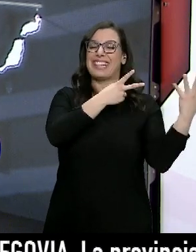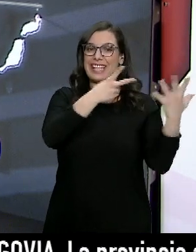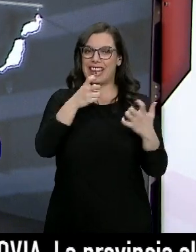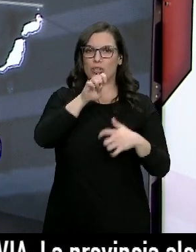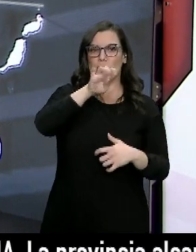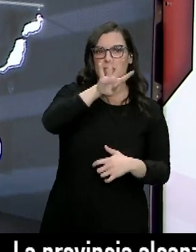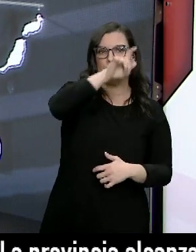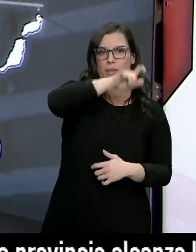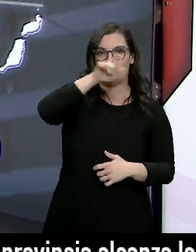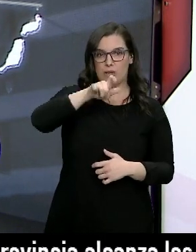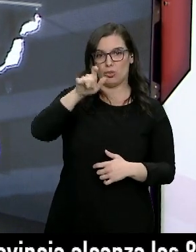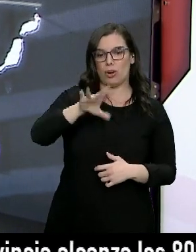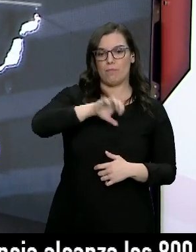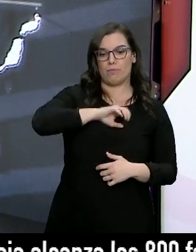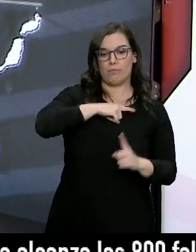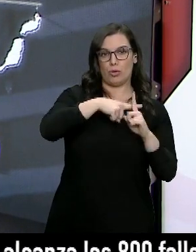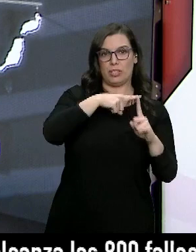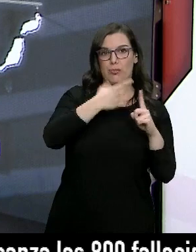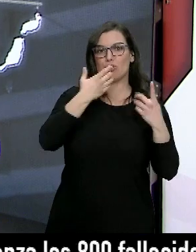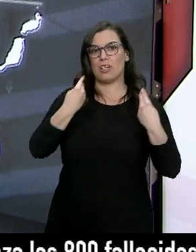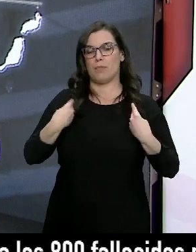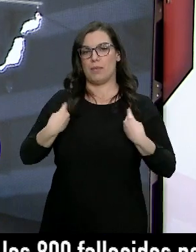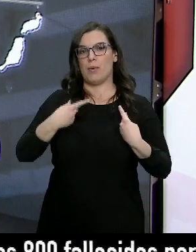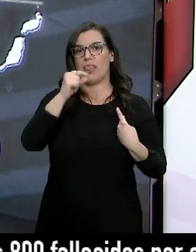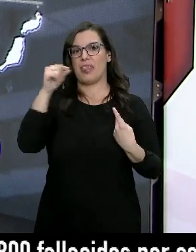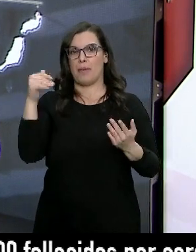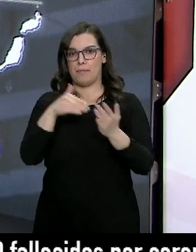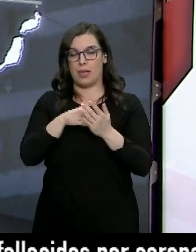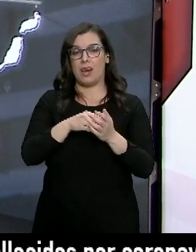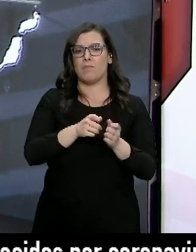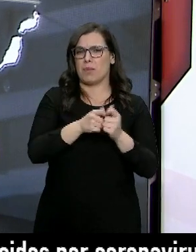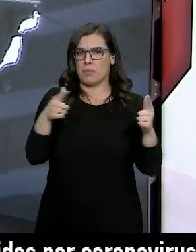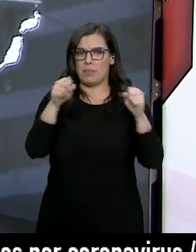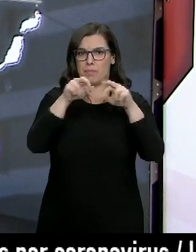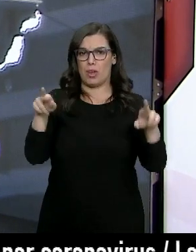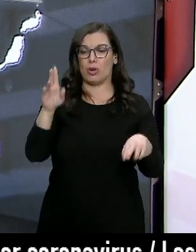100.000 habitantes, y la cifra sigue creciendo. En las últimas horas también se han notificado